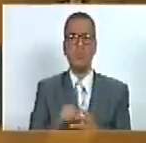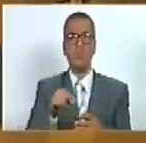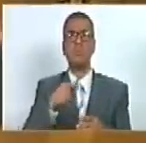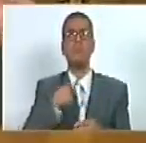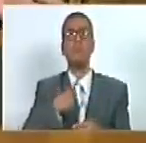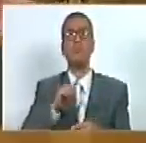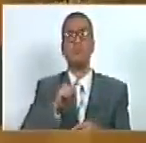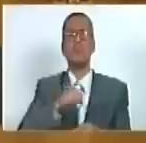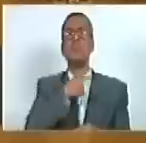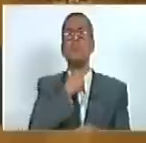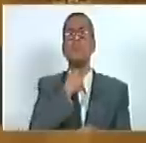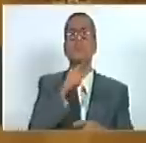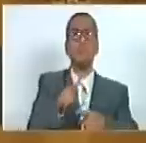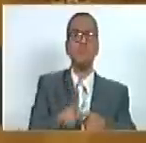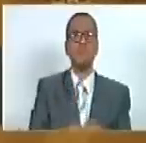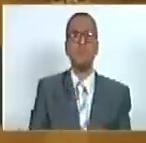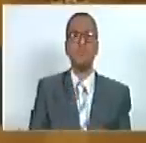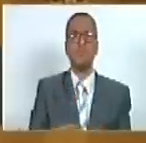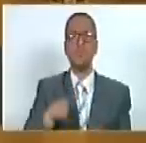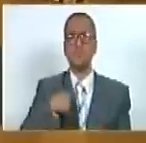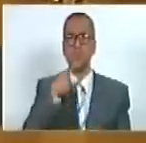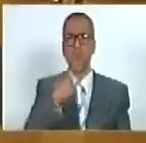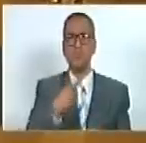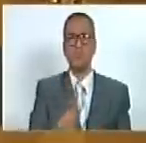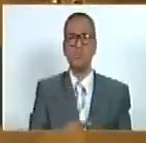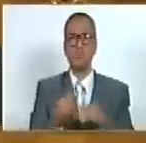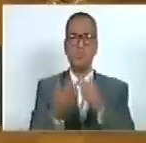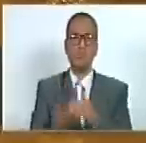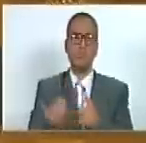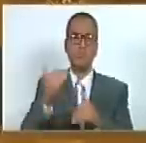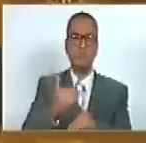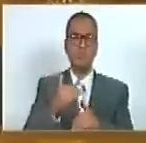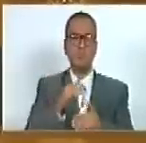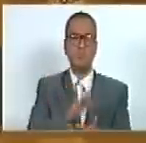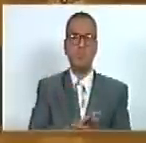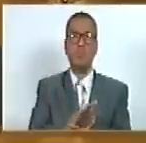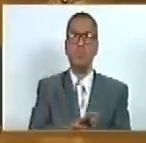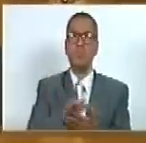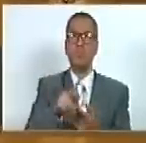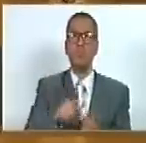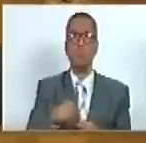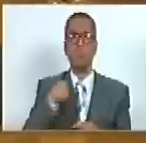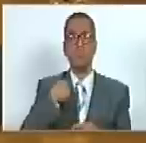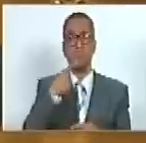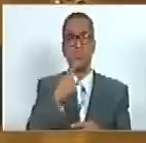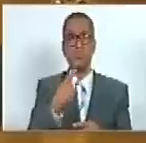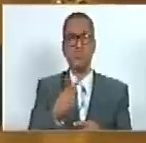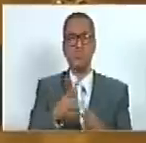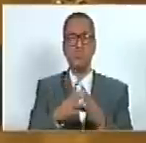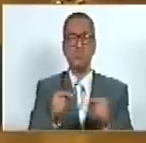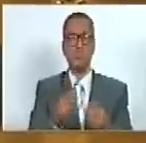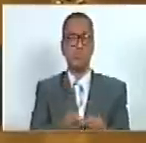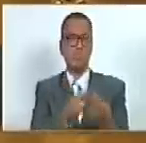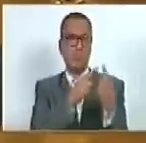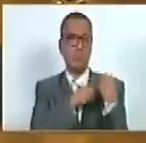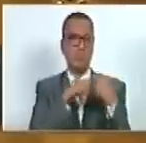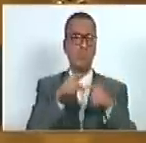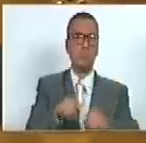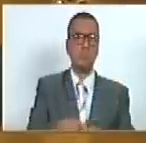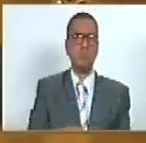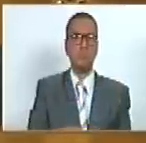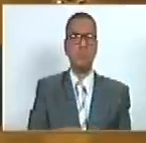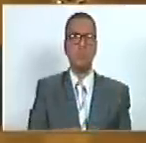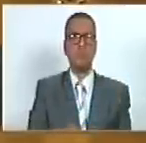sí, y lo decimos con la mayor serenidad, que buena parte de los responsables